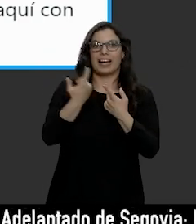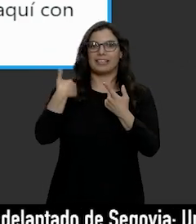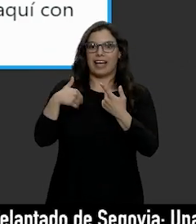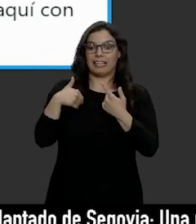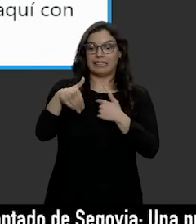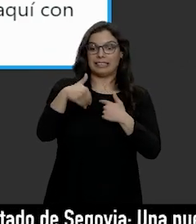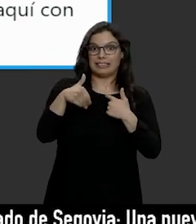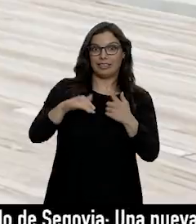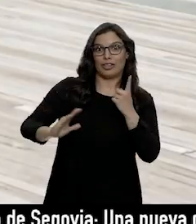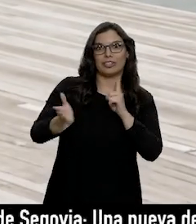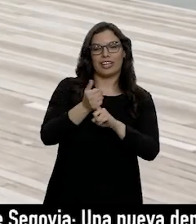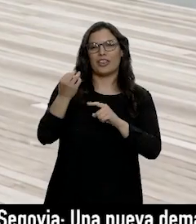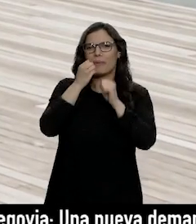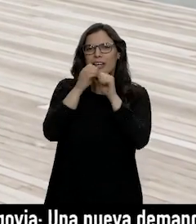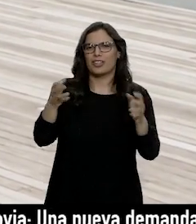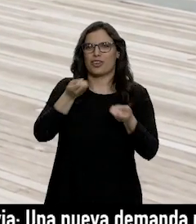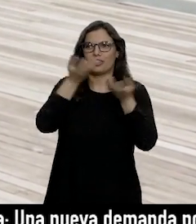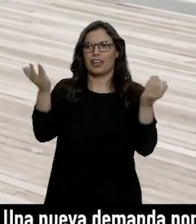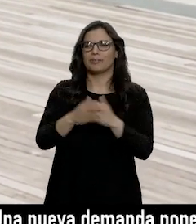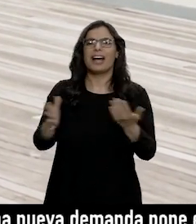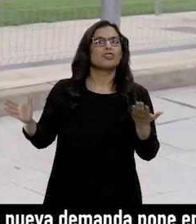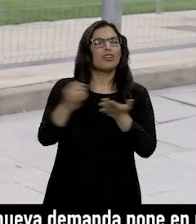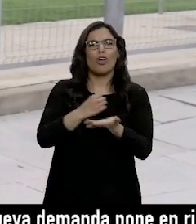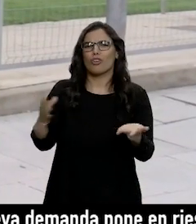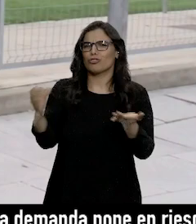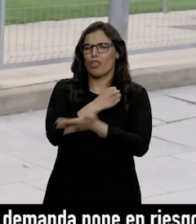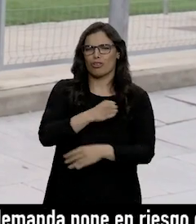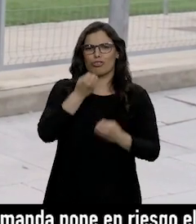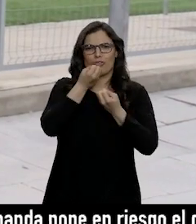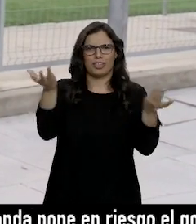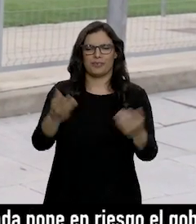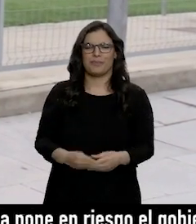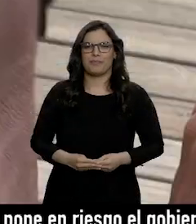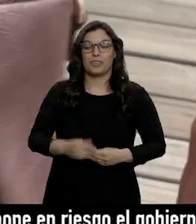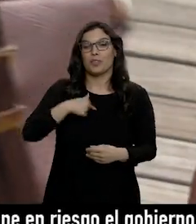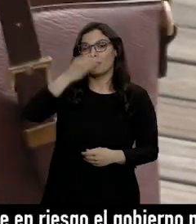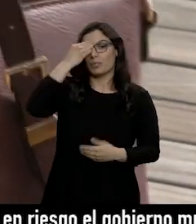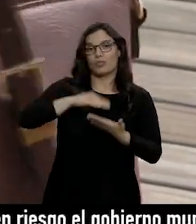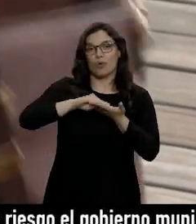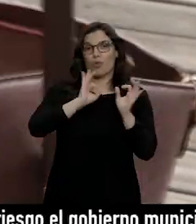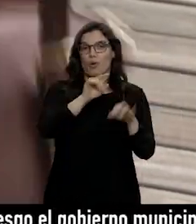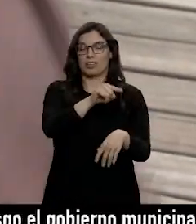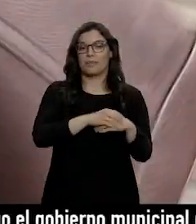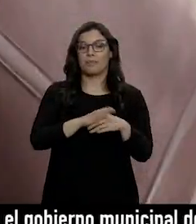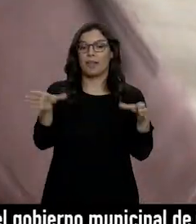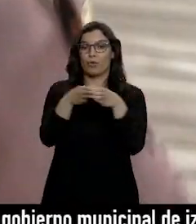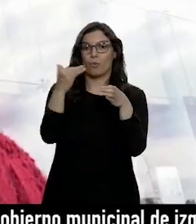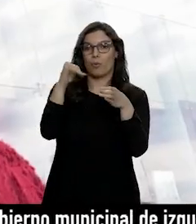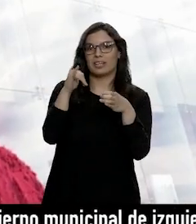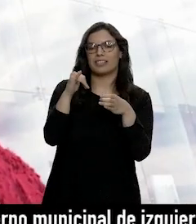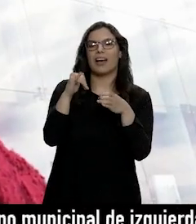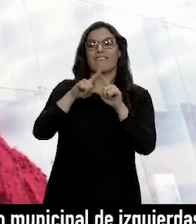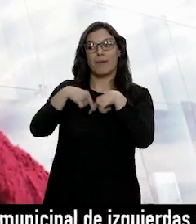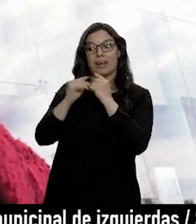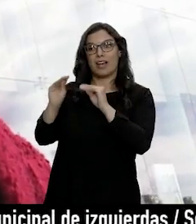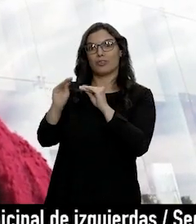menos y hay que decirlo. A todos, a todos. Yo creo que la solución. El grupo de WhatsApp de las amigas de